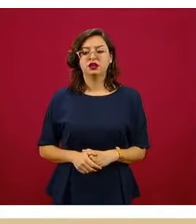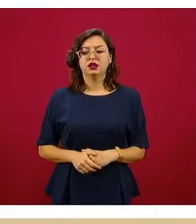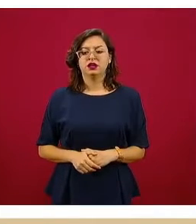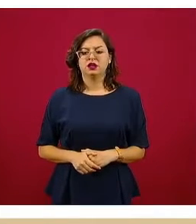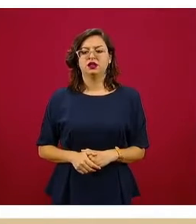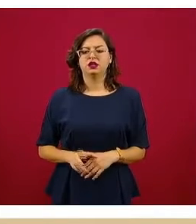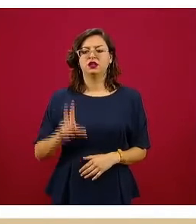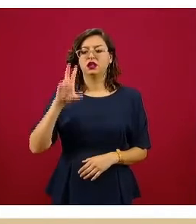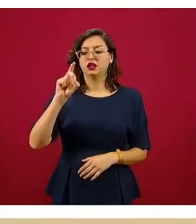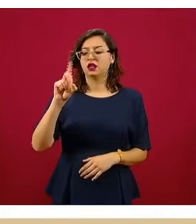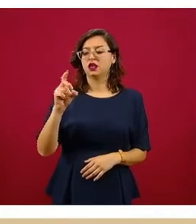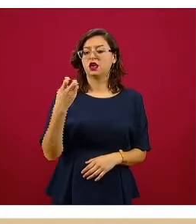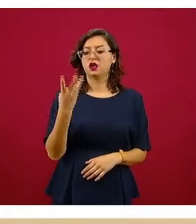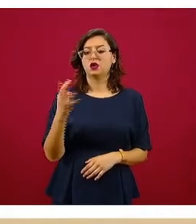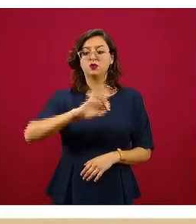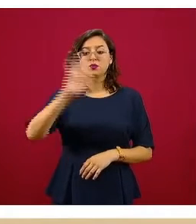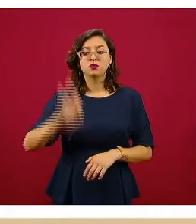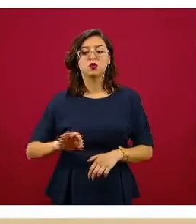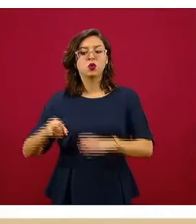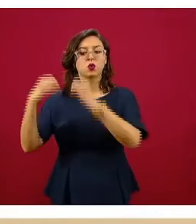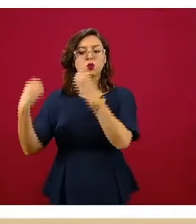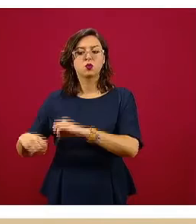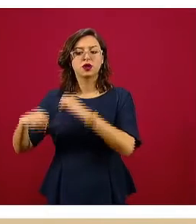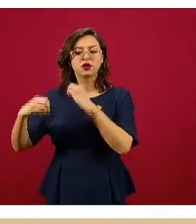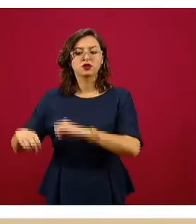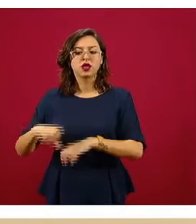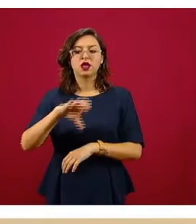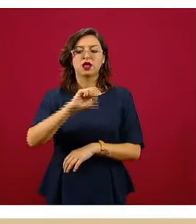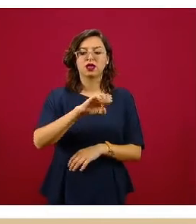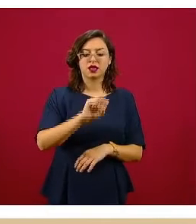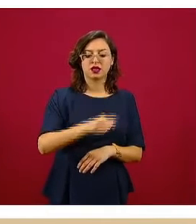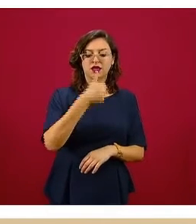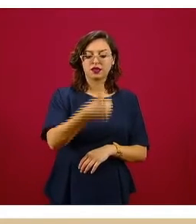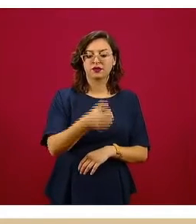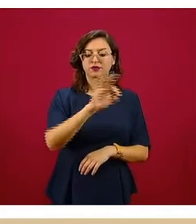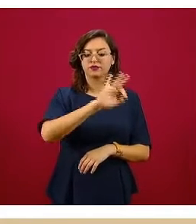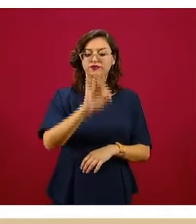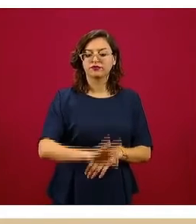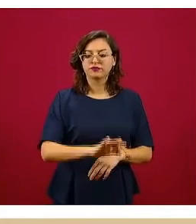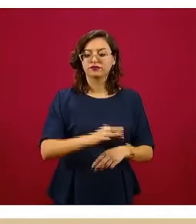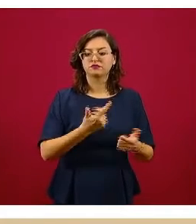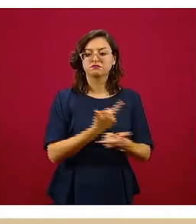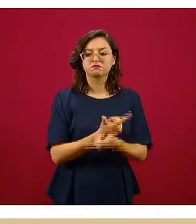66 de disponibilidad. Hemos crecido